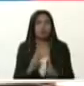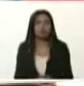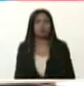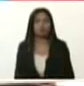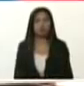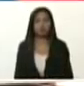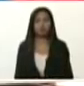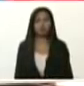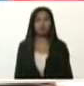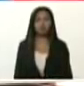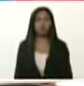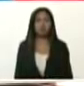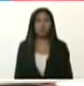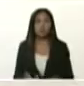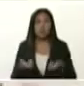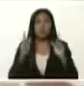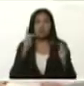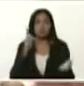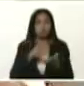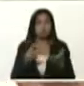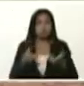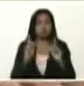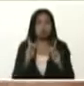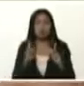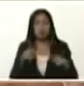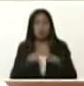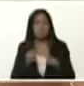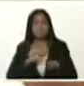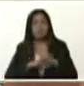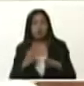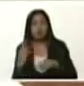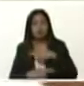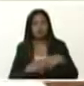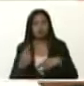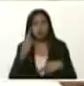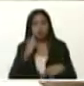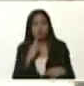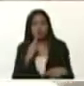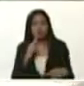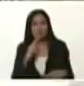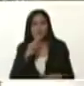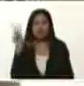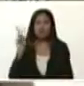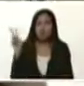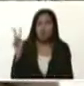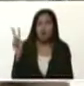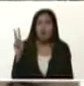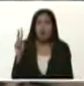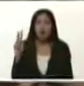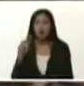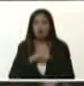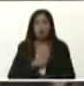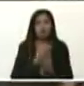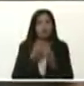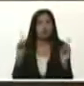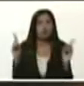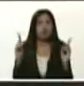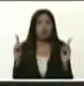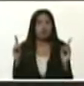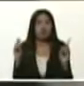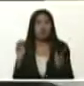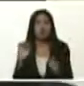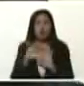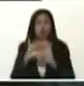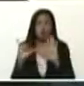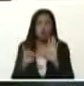listos para ir a elecciones, porque la revolución venezolana es una revolución democrática,